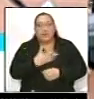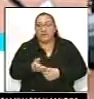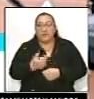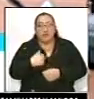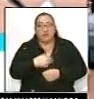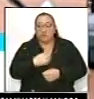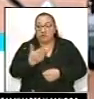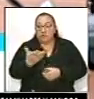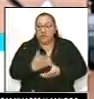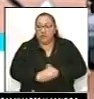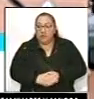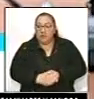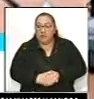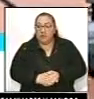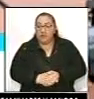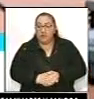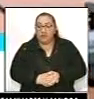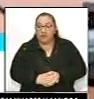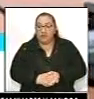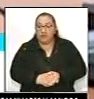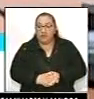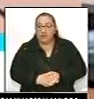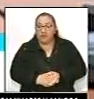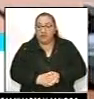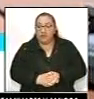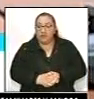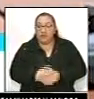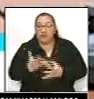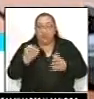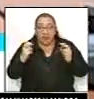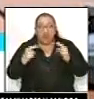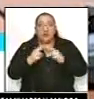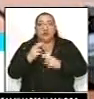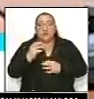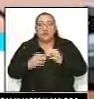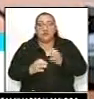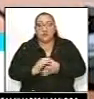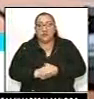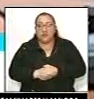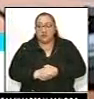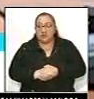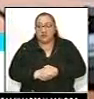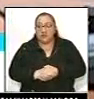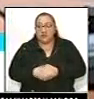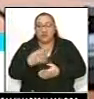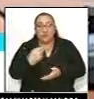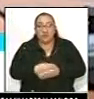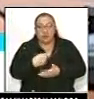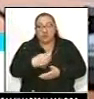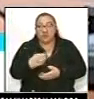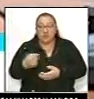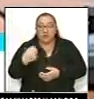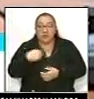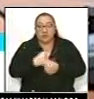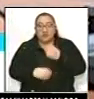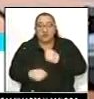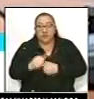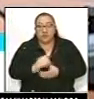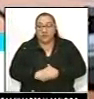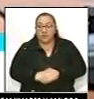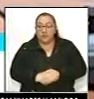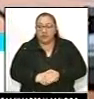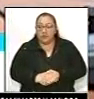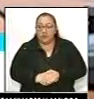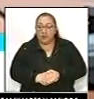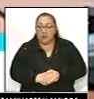nosotros pedimos, sino nosotros queremos encontrar justicia, queremos encontrar las reparaciones que dieran nuestros hijos de víctima, en